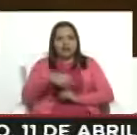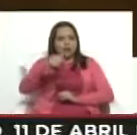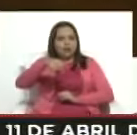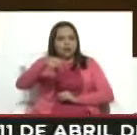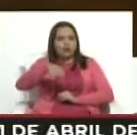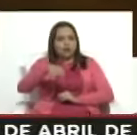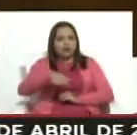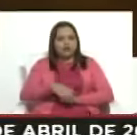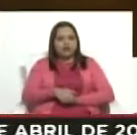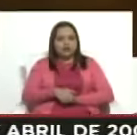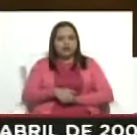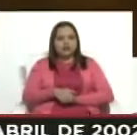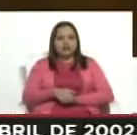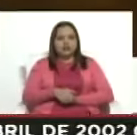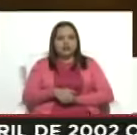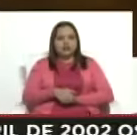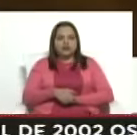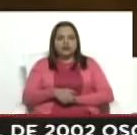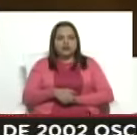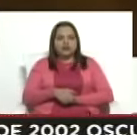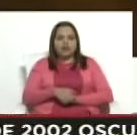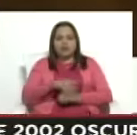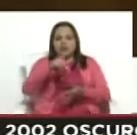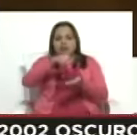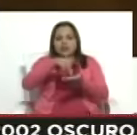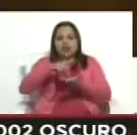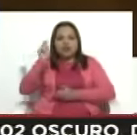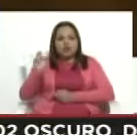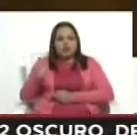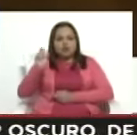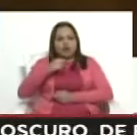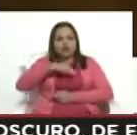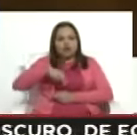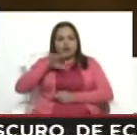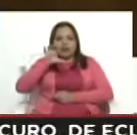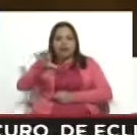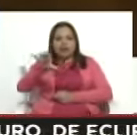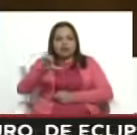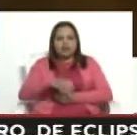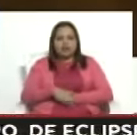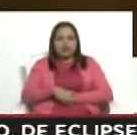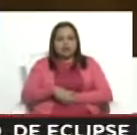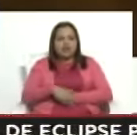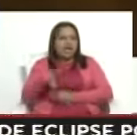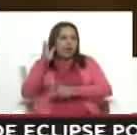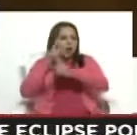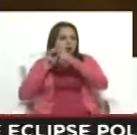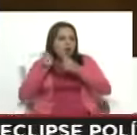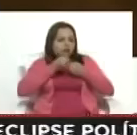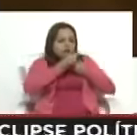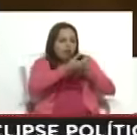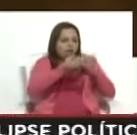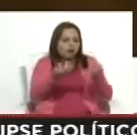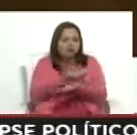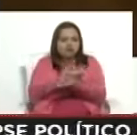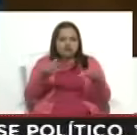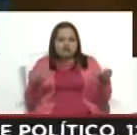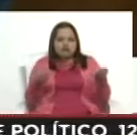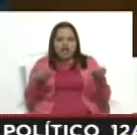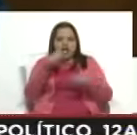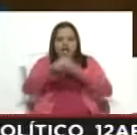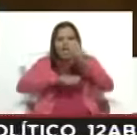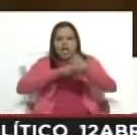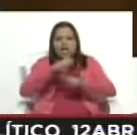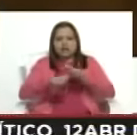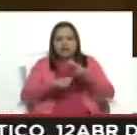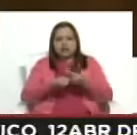han participado materia, los diputados de nuestro país para escuchar este extraordinario discurso